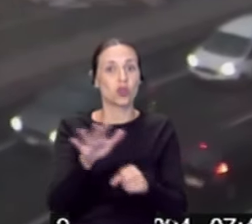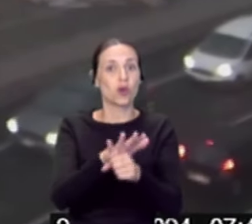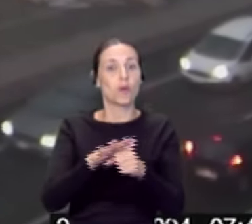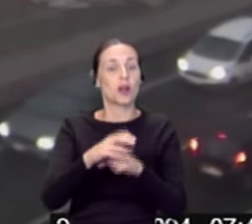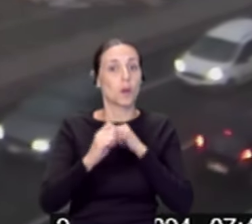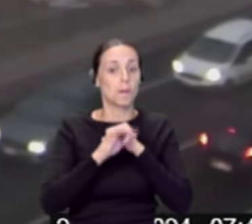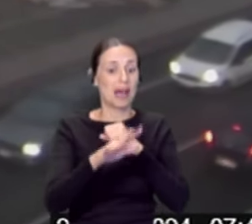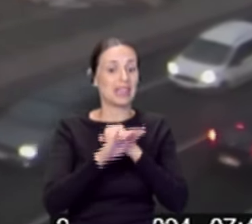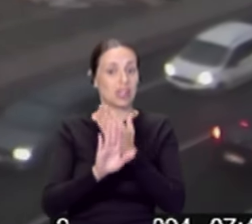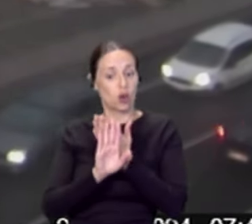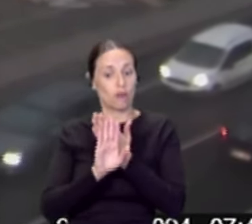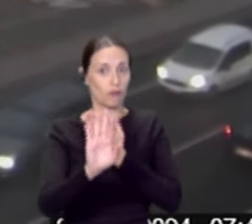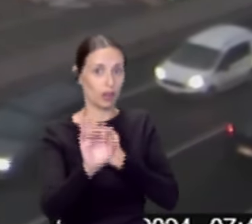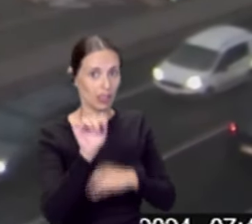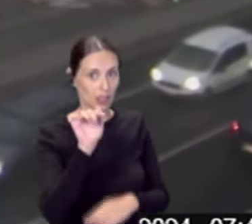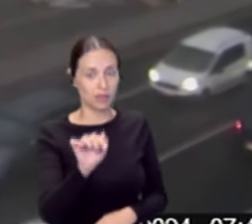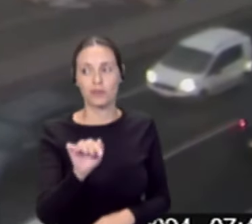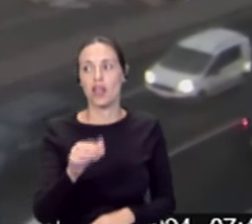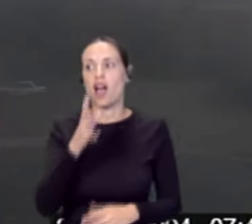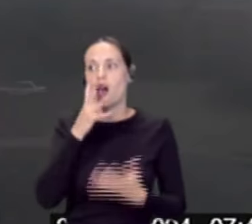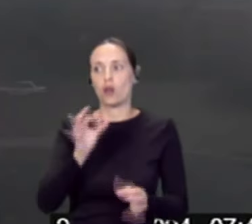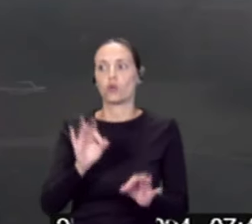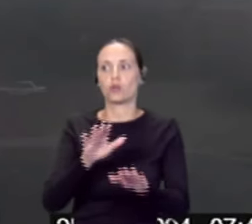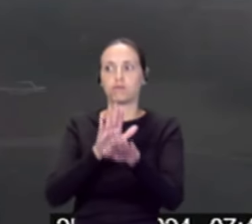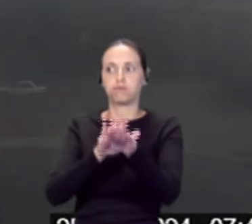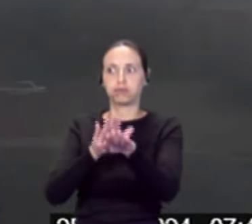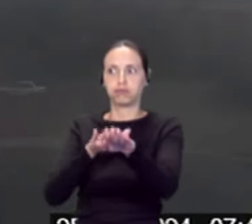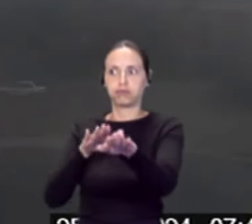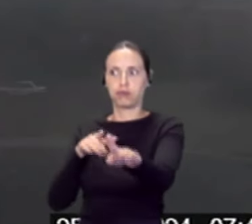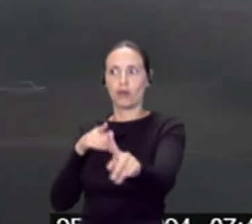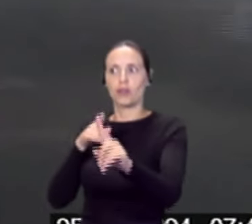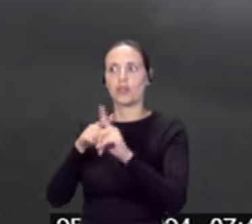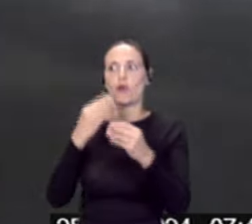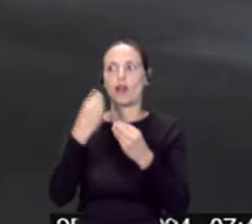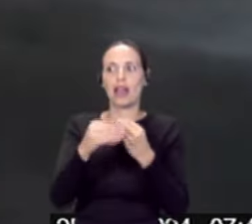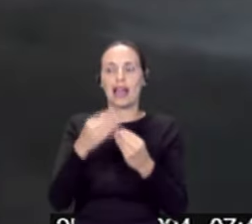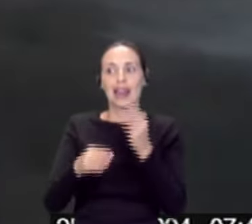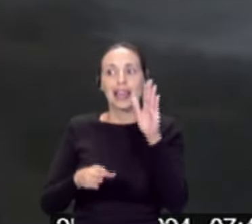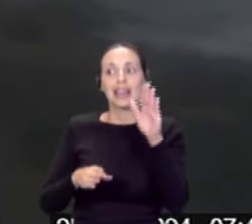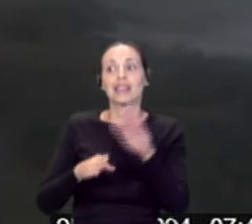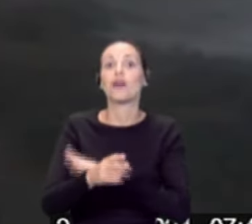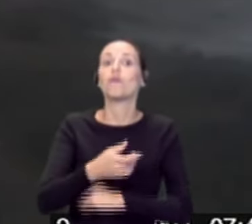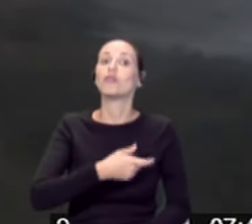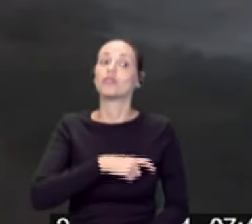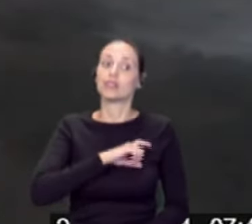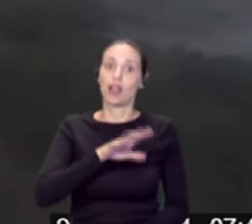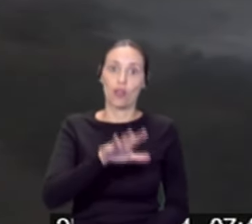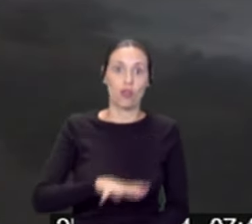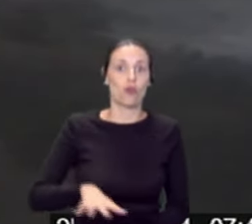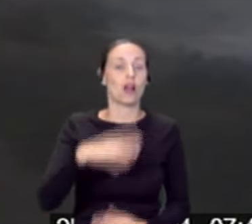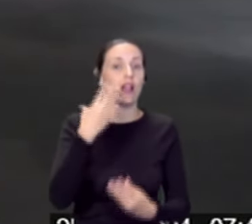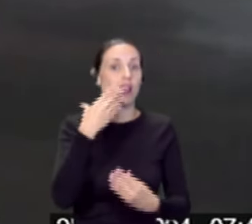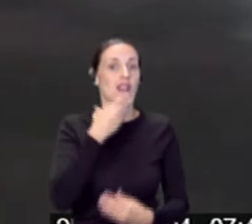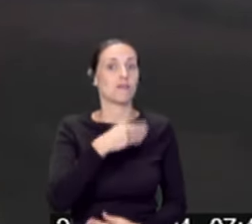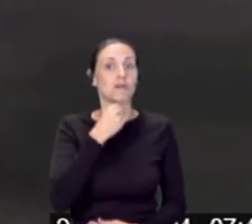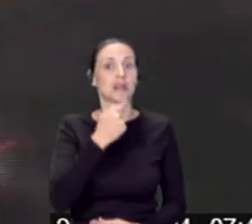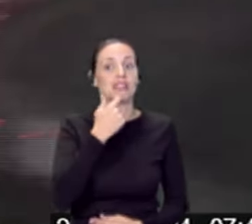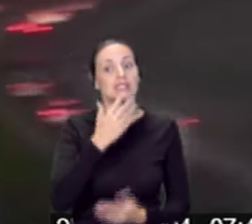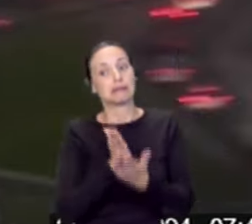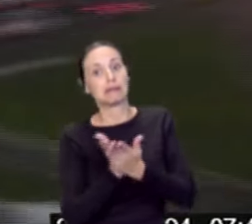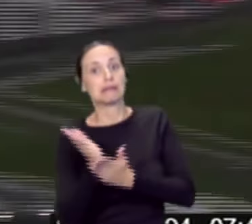Marinero. Retenciones a esta hora de la mañana en la entrada a la ciudad. La policía local de Las Palmas recomienda como ruta